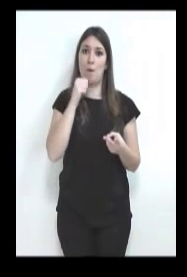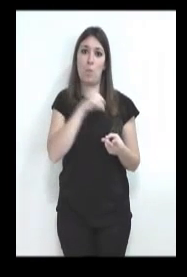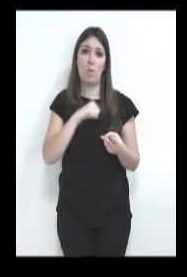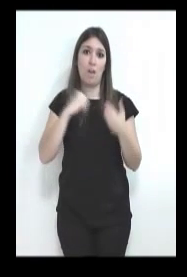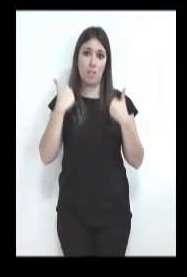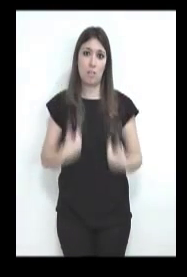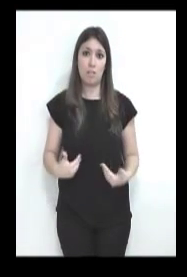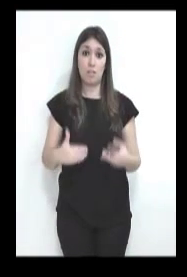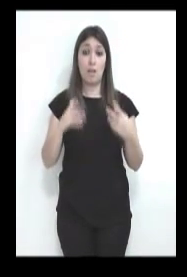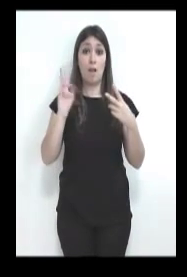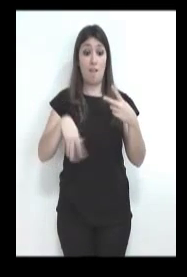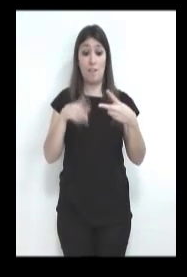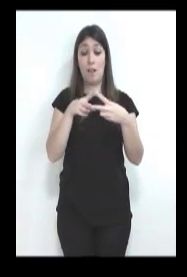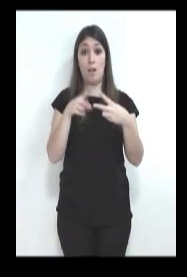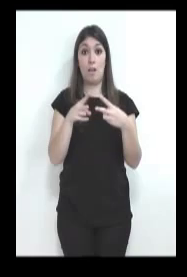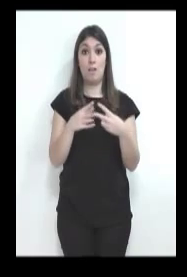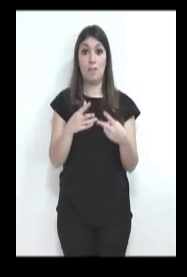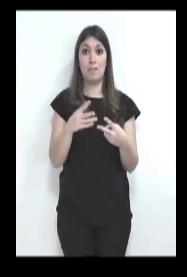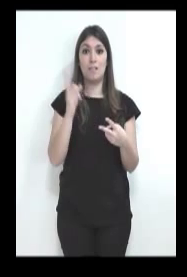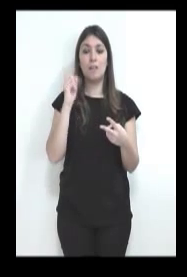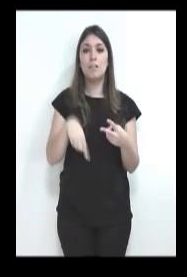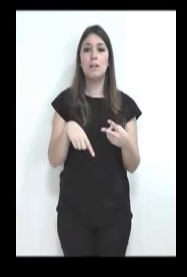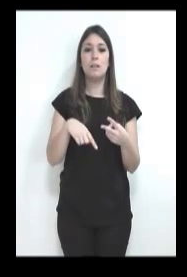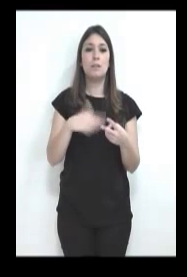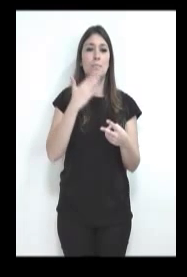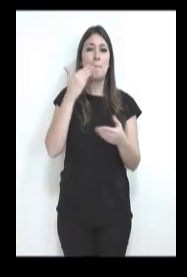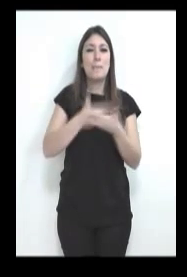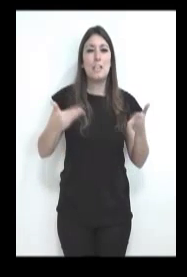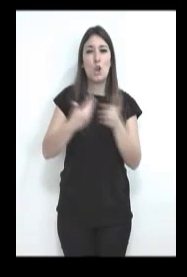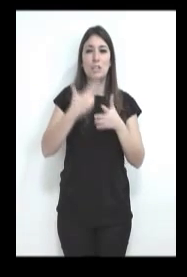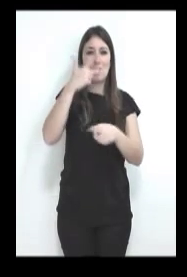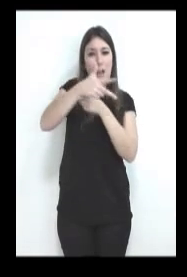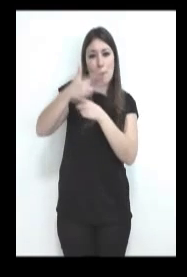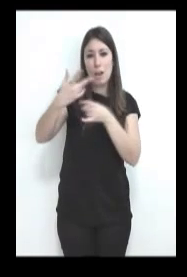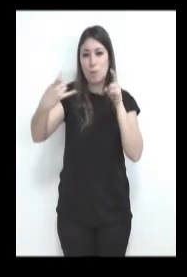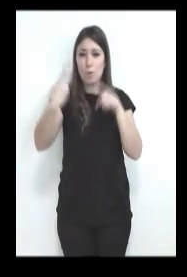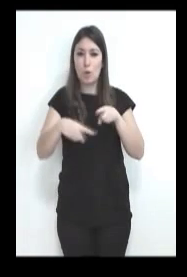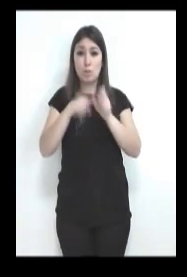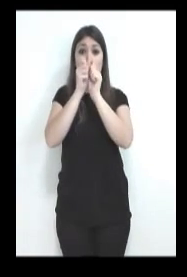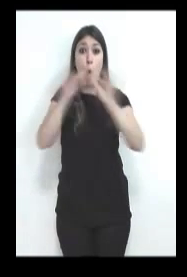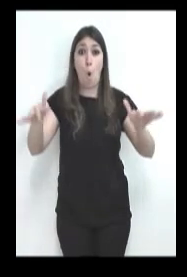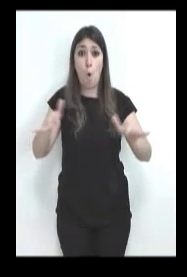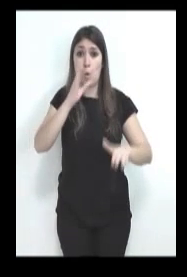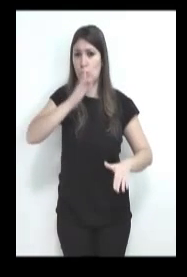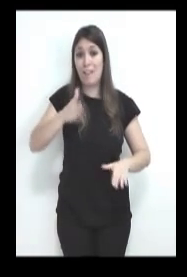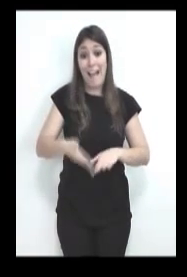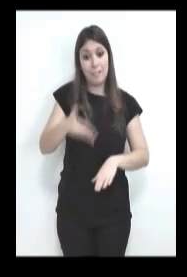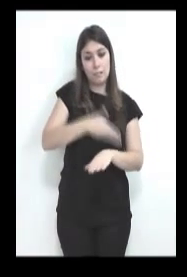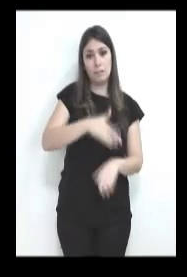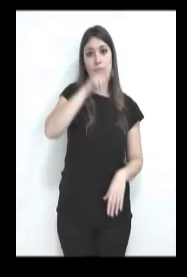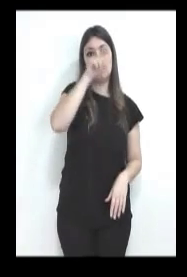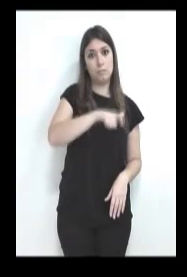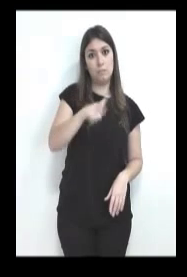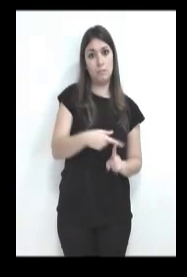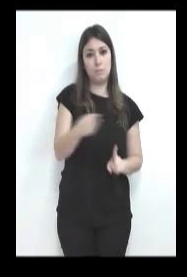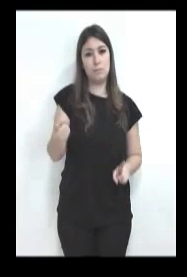porque al final lo mejor es, o sea, antes de desplegar millones de sensores, ¿no? Lo comentabas tú, Juan Luis, los ciudadanos